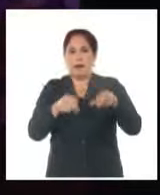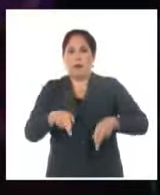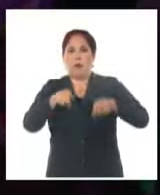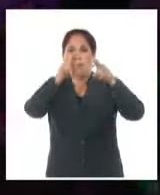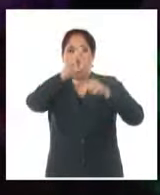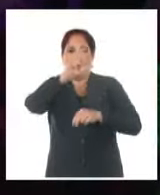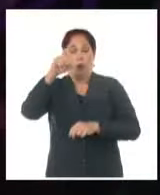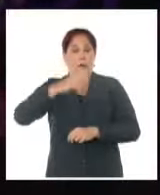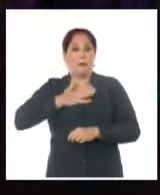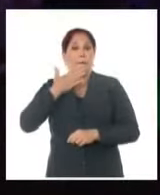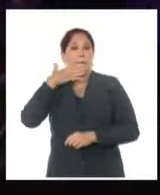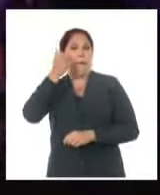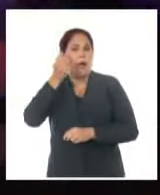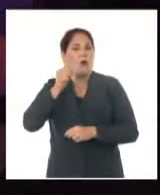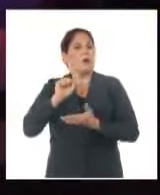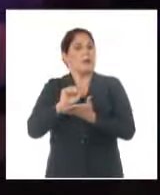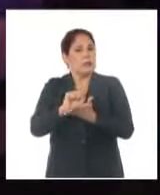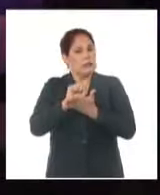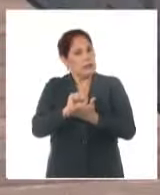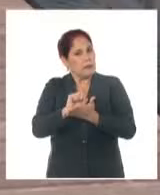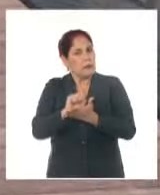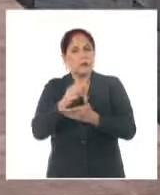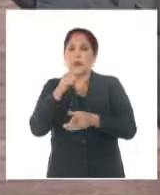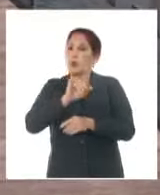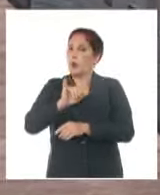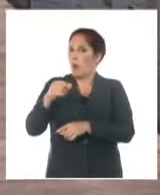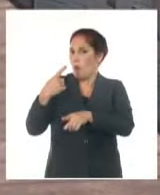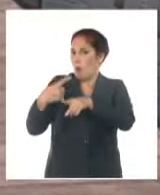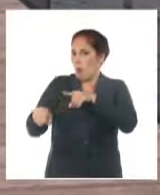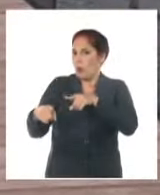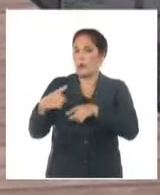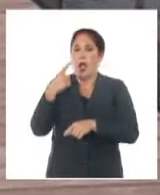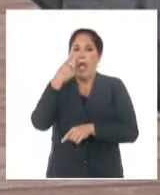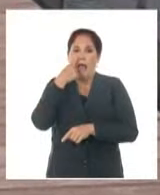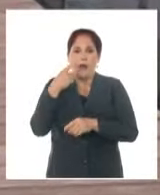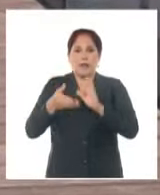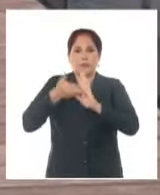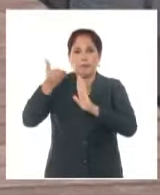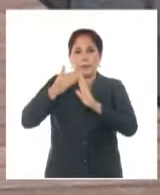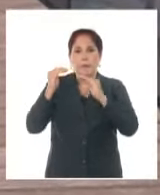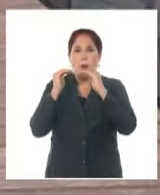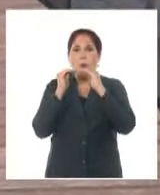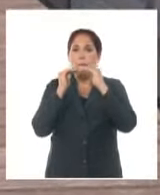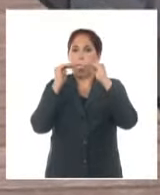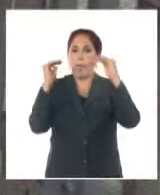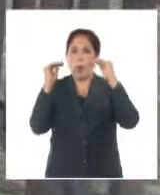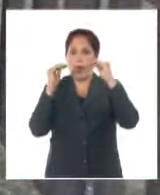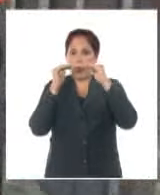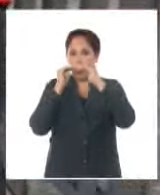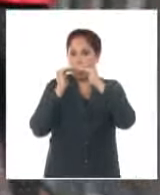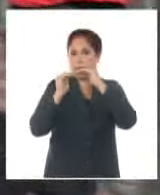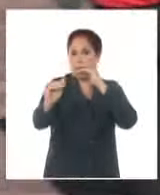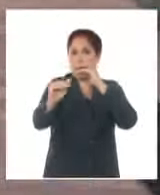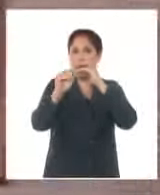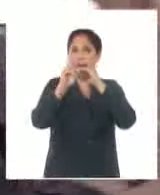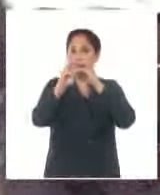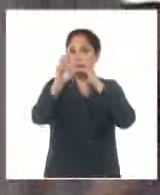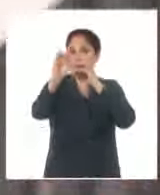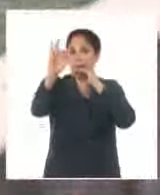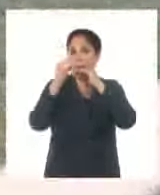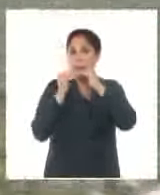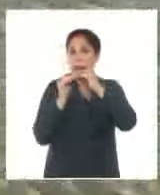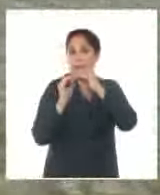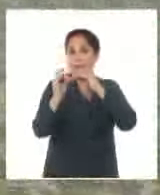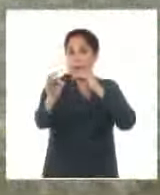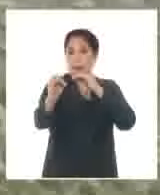de mejoramiento de los servicios, como es el caso también de la culminación del puente sobre el mar con 370 metros de largo